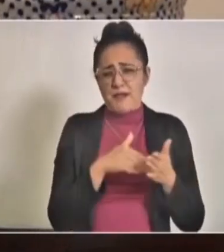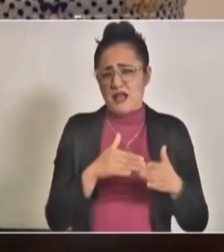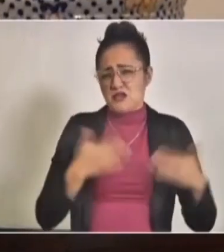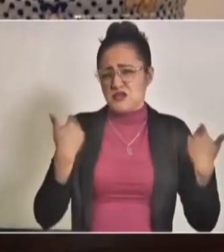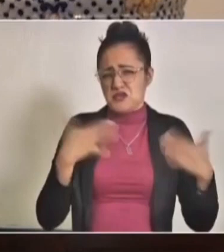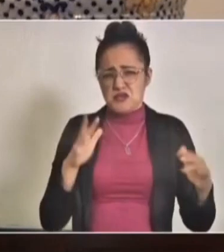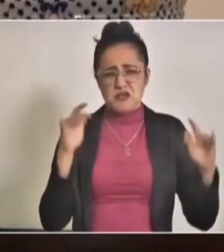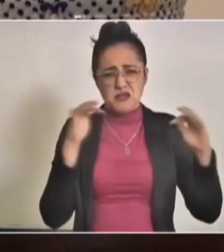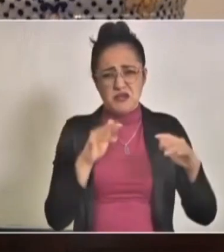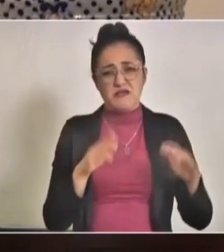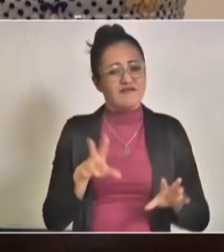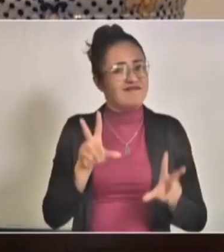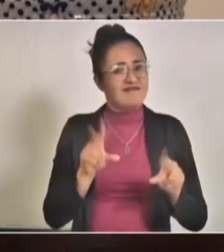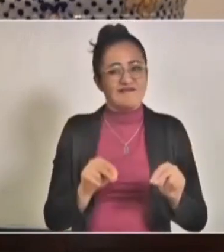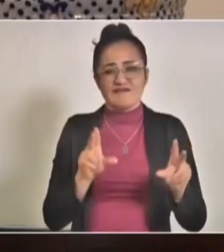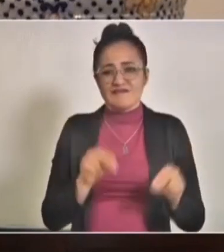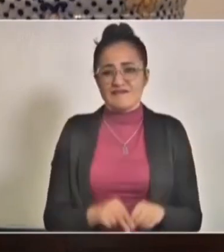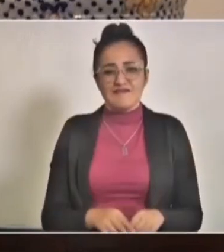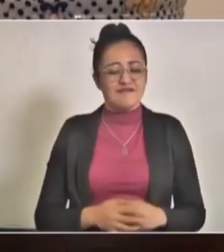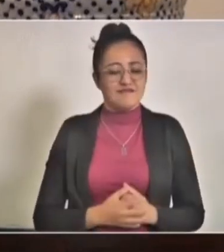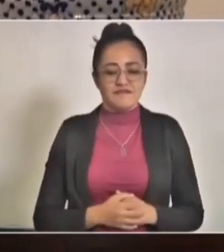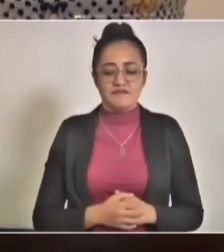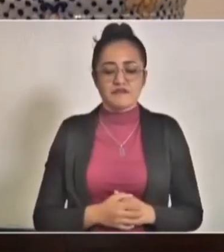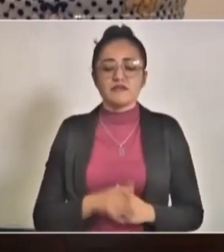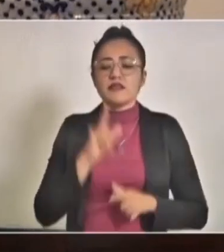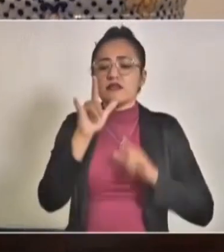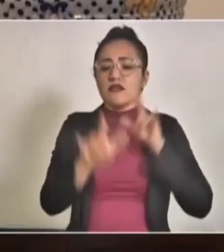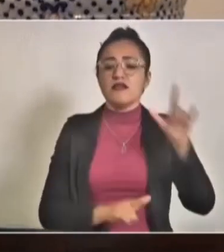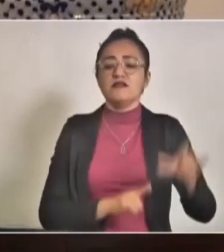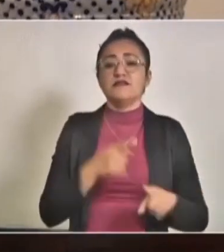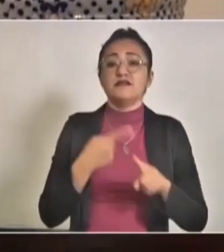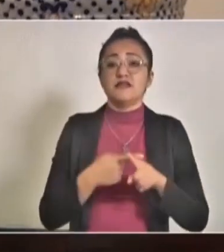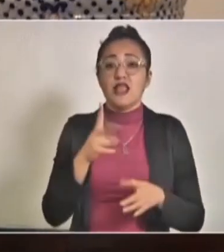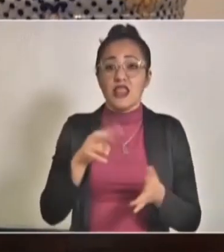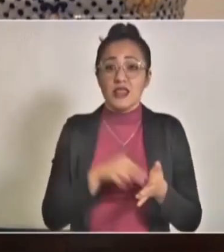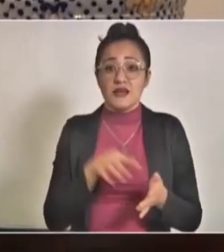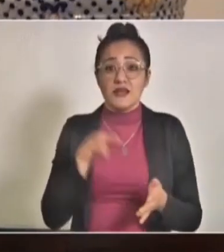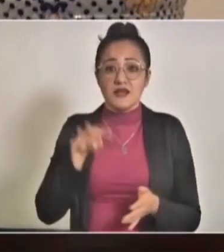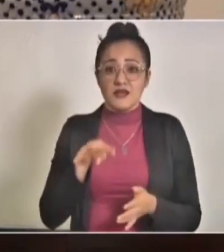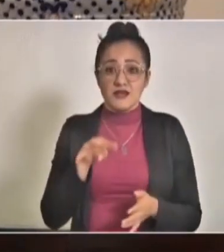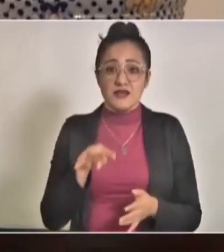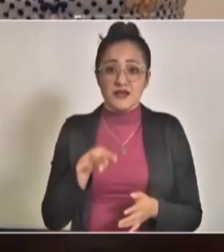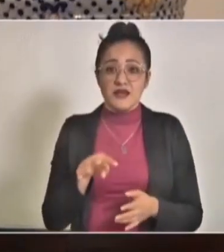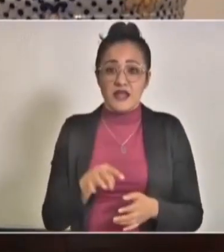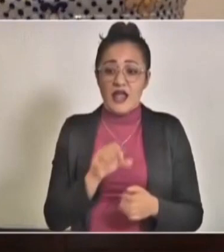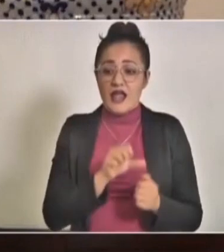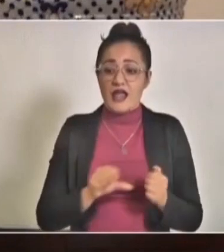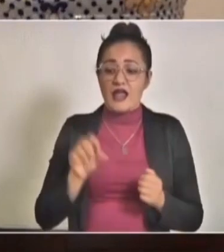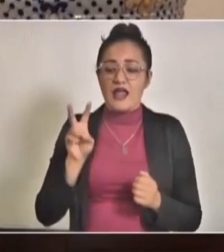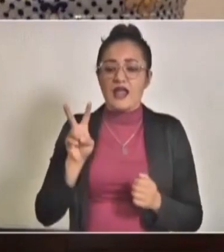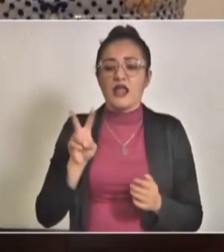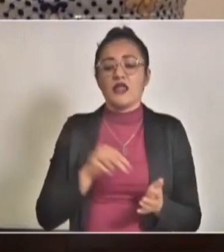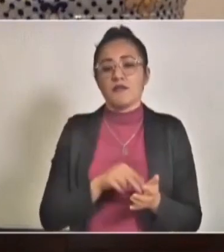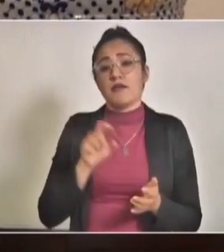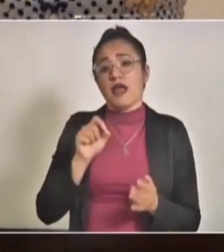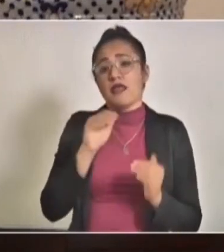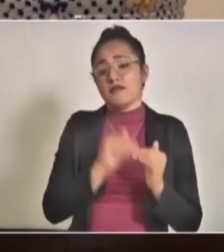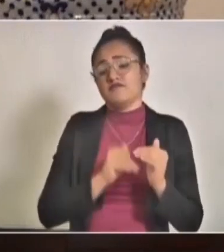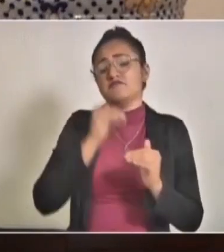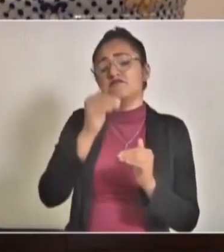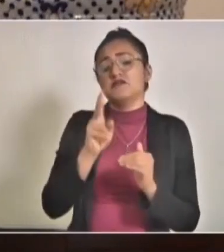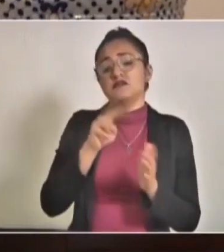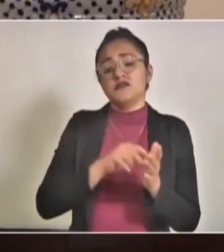prepararemos una gran feria la que iba a hacer en el 2019 en el 2020 en el 2021